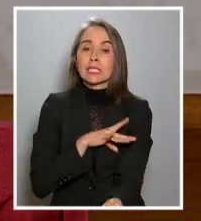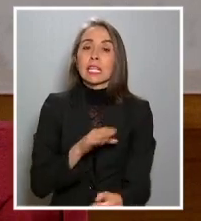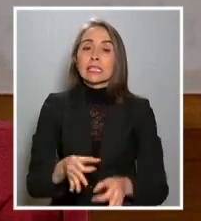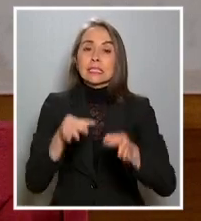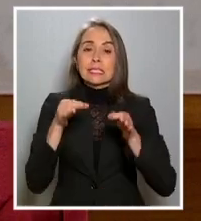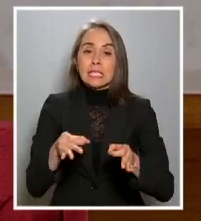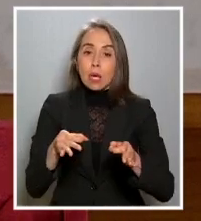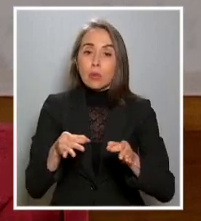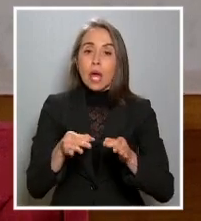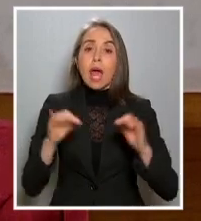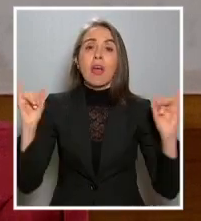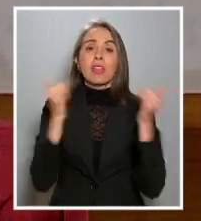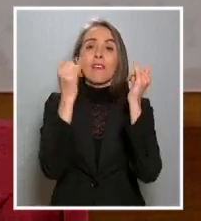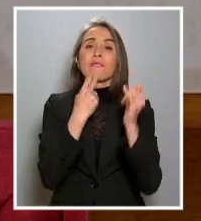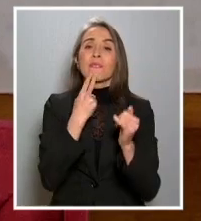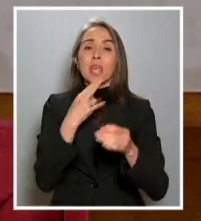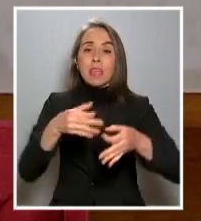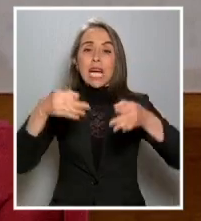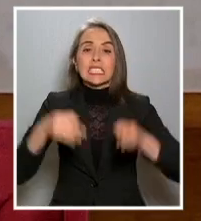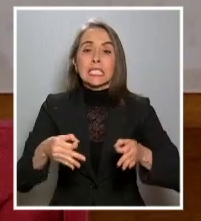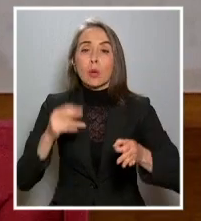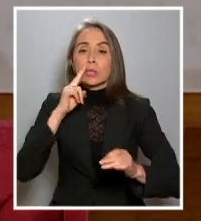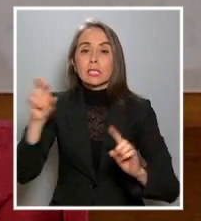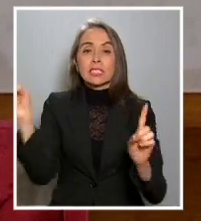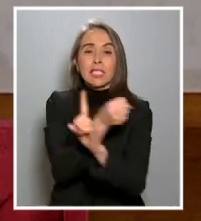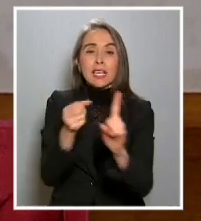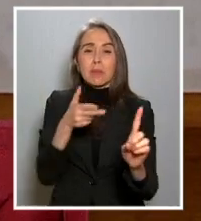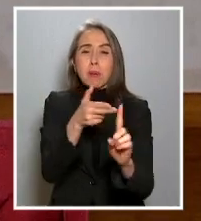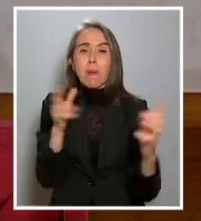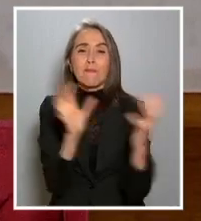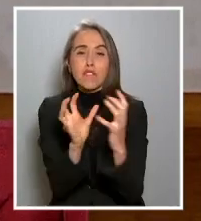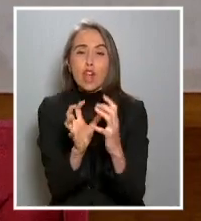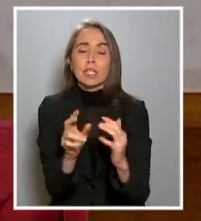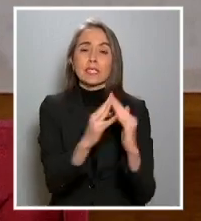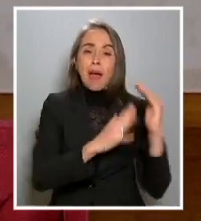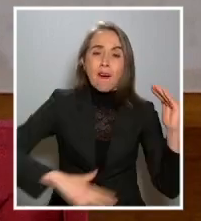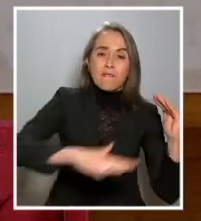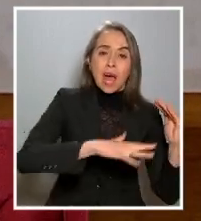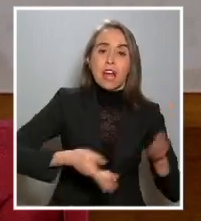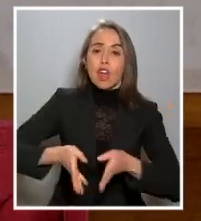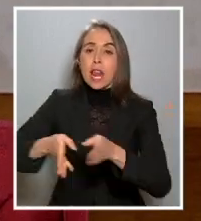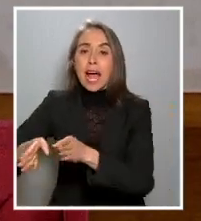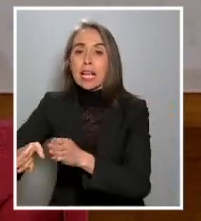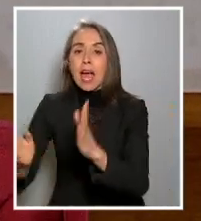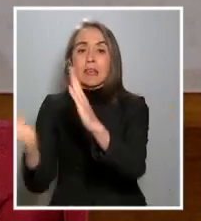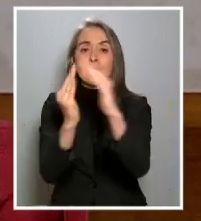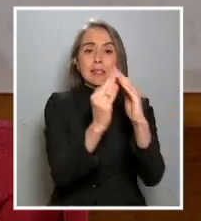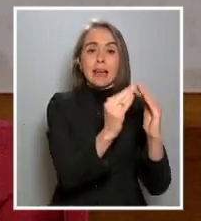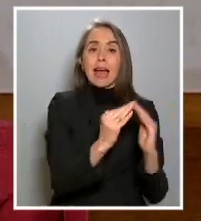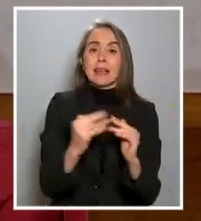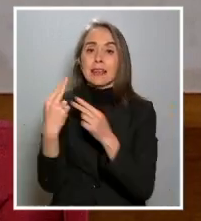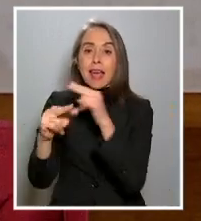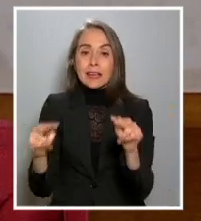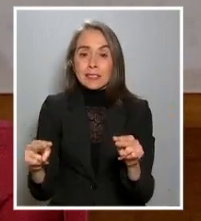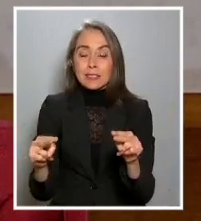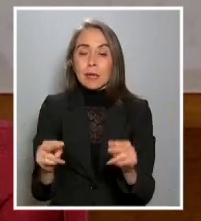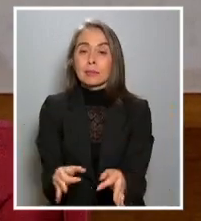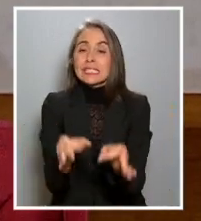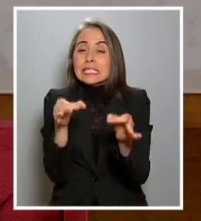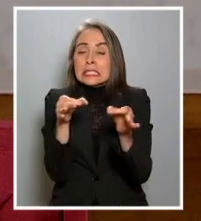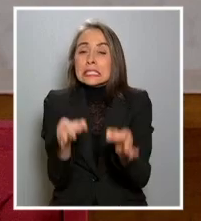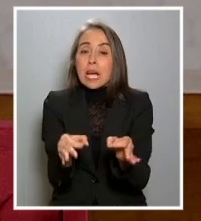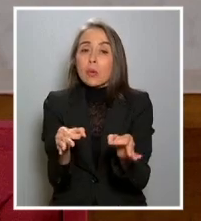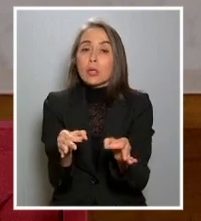seguridad para poder disfrutar de una vida segura y sin violencia en nuestros barrios, en nuestras calles, en nuestras casas. La